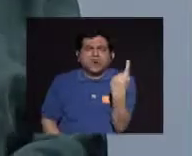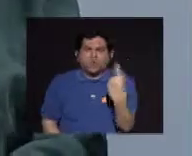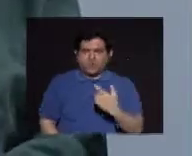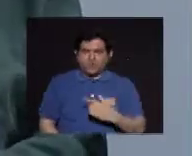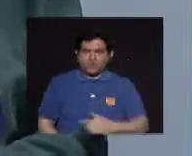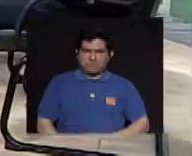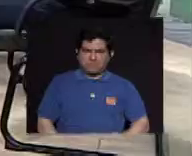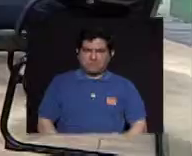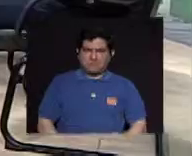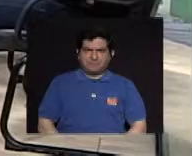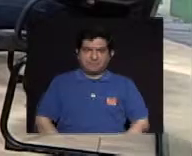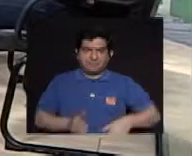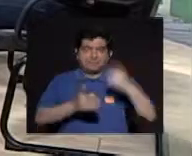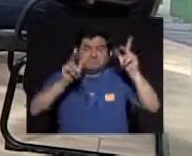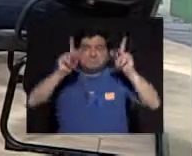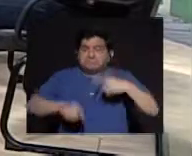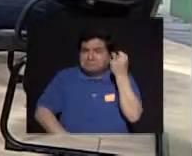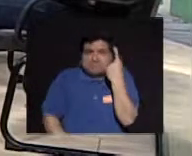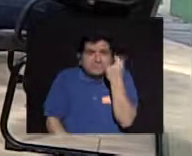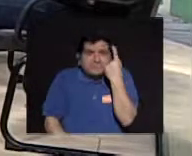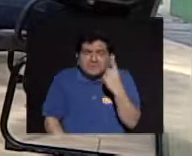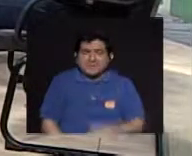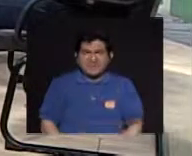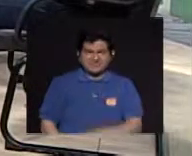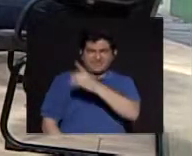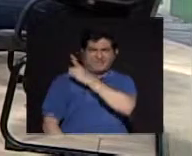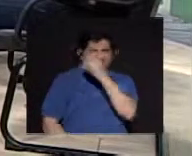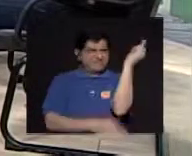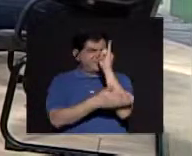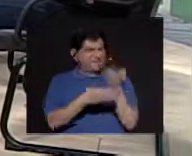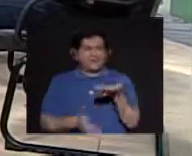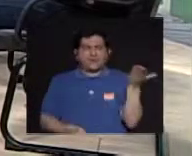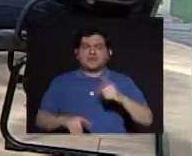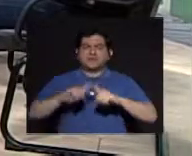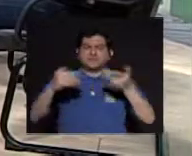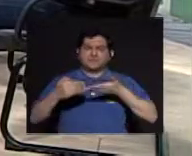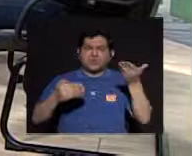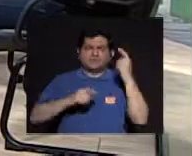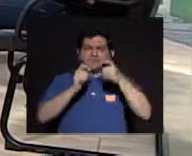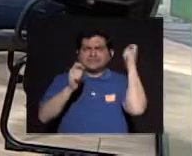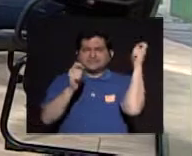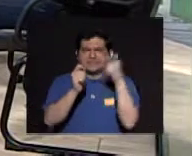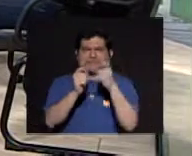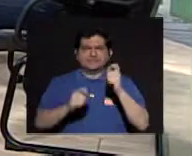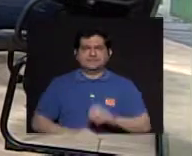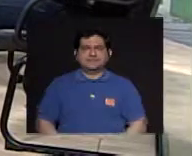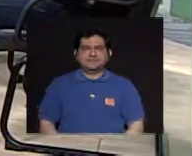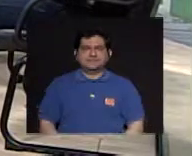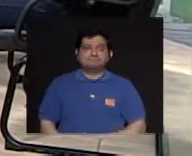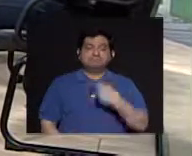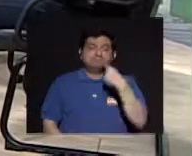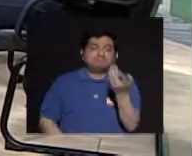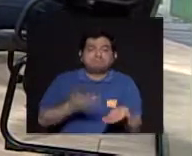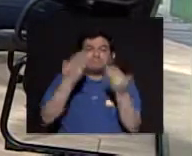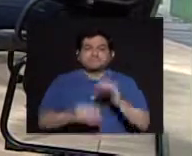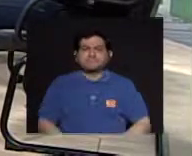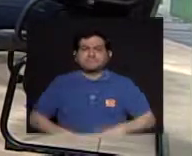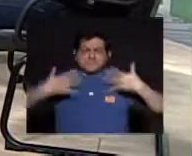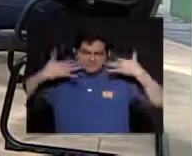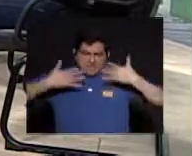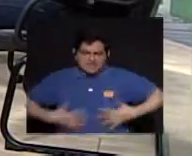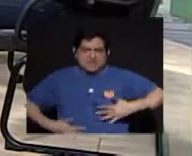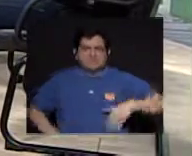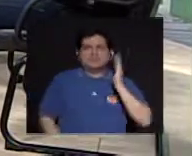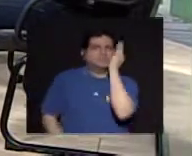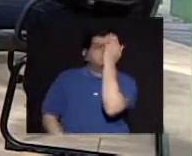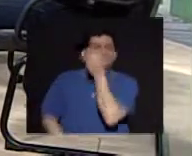que siempre solo, ¿verdad? Por supuesto. Y a veces la gente no entiende qué es hacer dirección de arte, pero es que son muchas cosas muy específicas. Estamos hablando